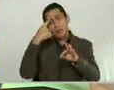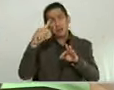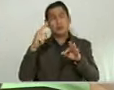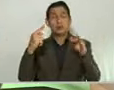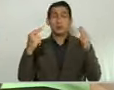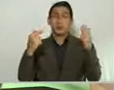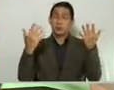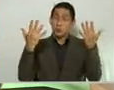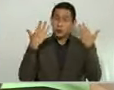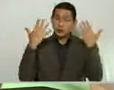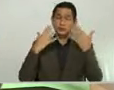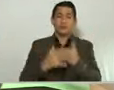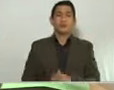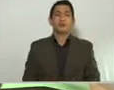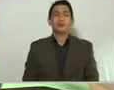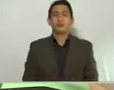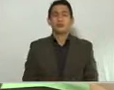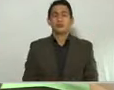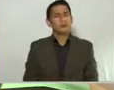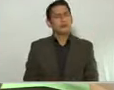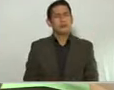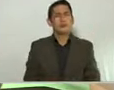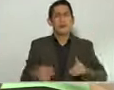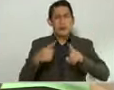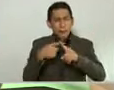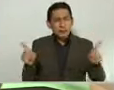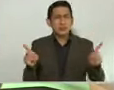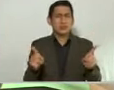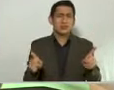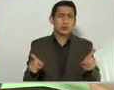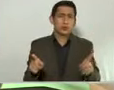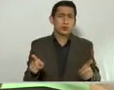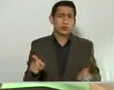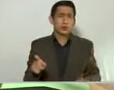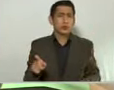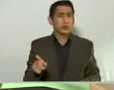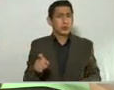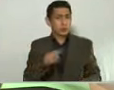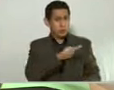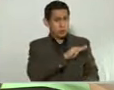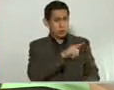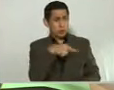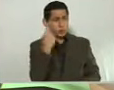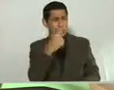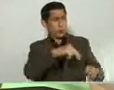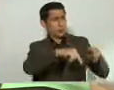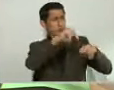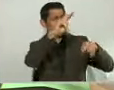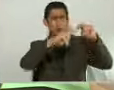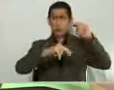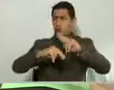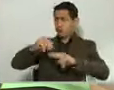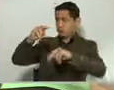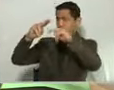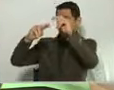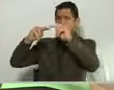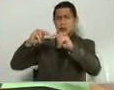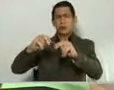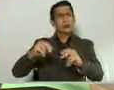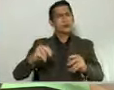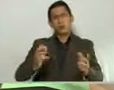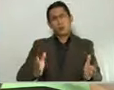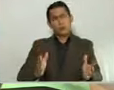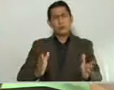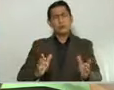río. Pero tú no puedes solo hacer obra pública y hacer estas mega obras. El ser humano es